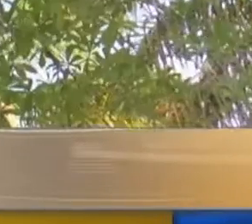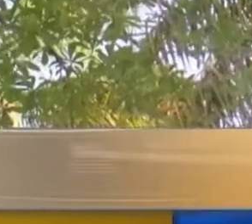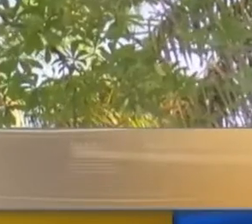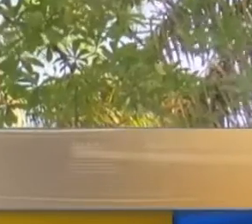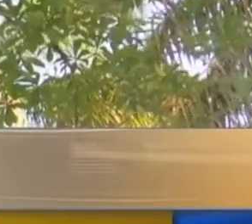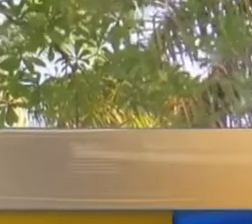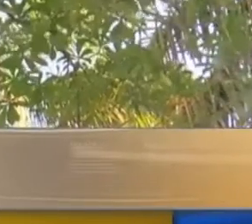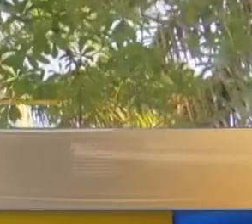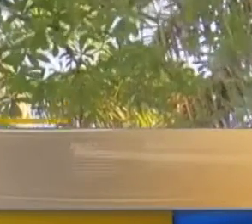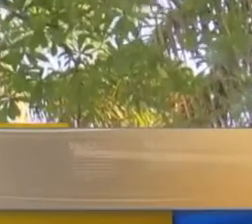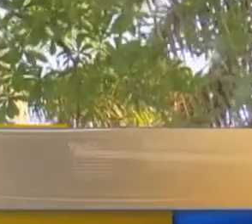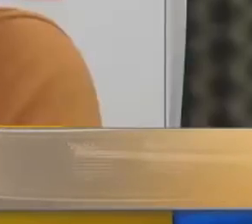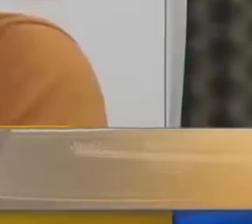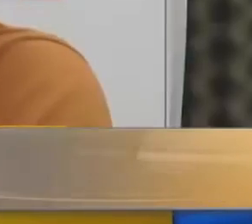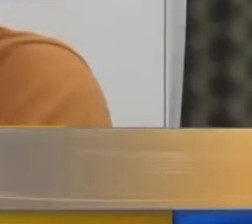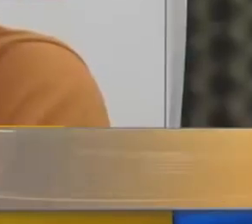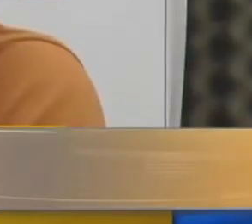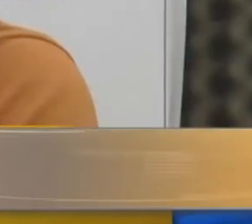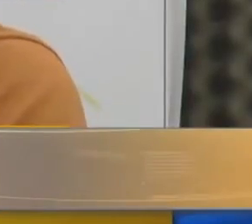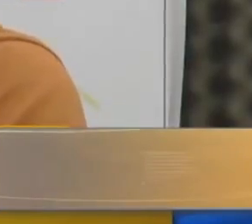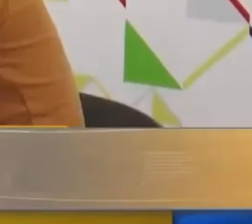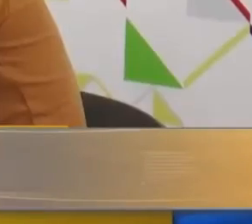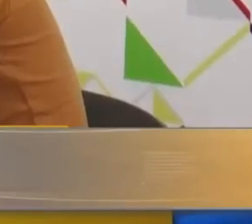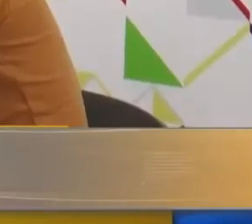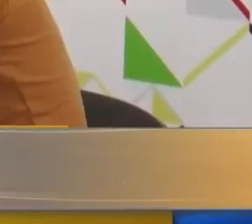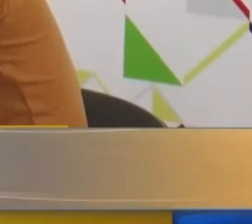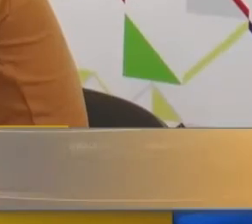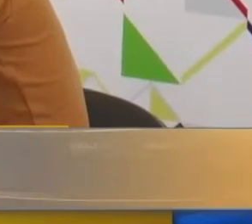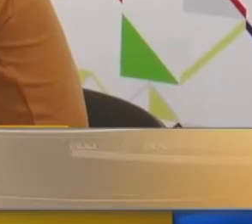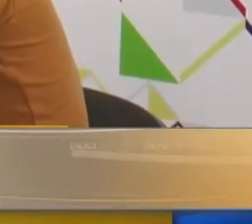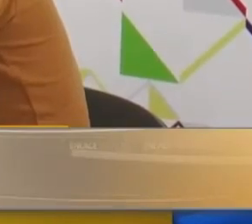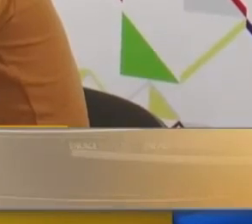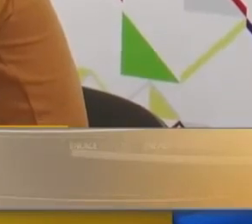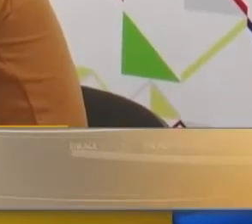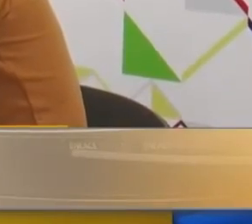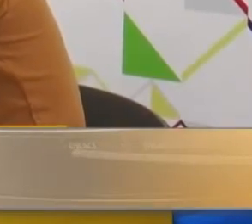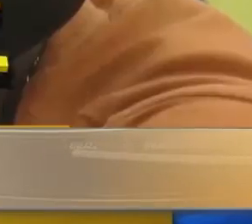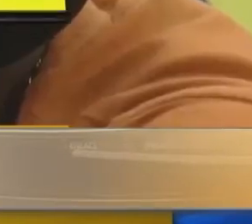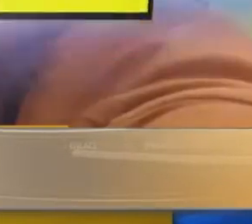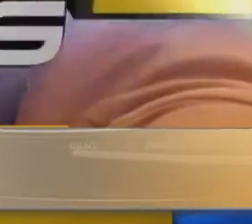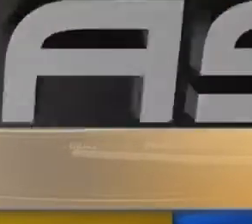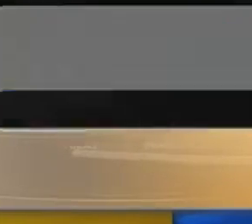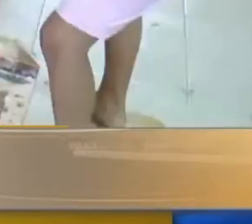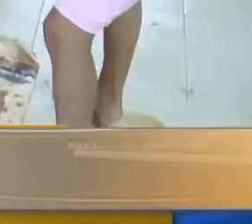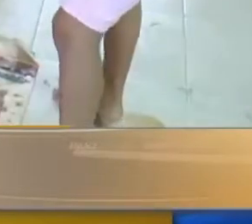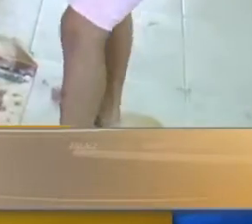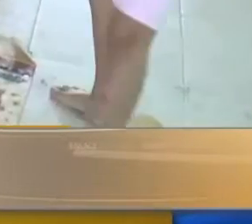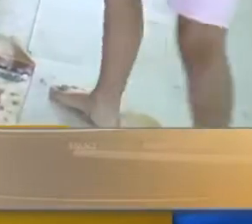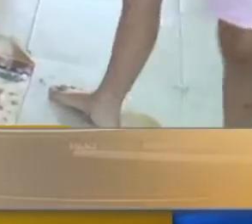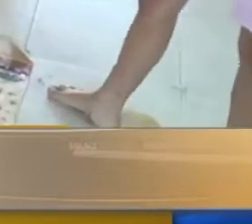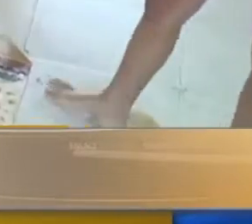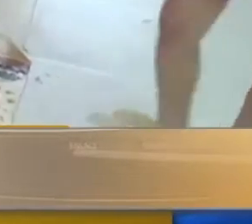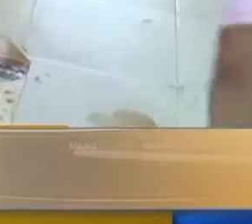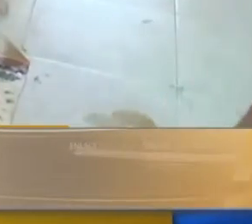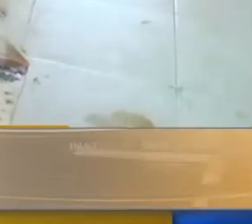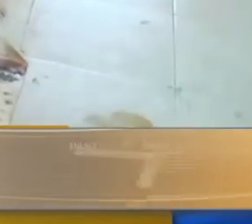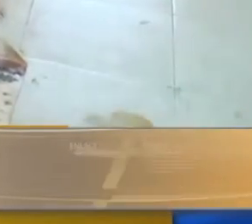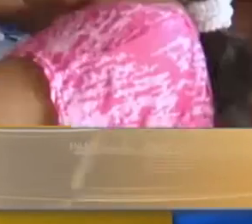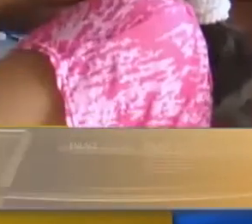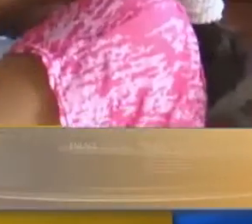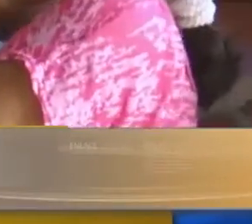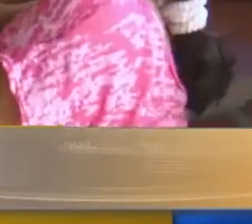Petrolera. El deportista de 28 años de edad llega a aportar liderazgo y seguridad en la saga aurinegra. Y al cierre, en el marco